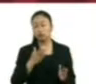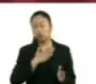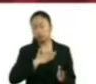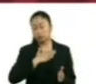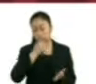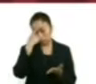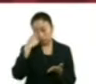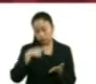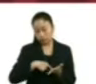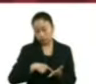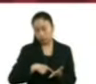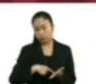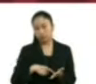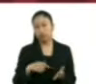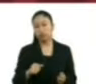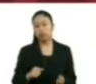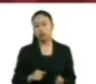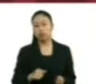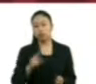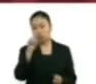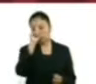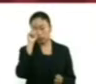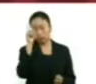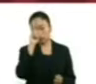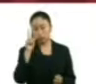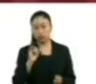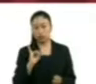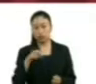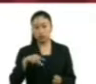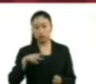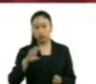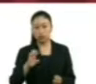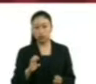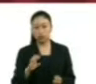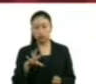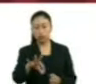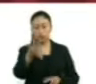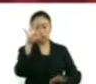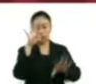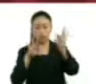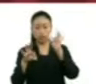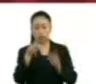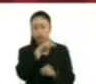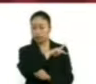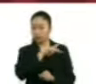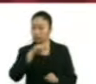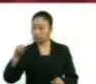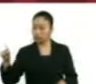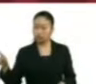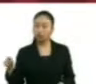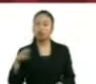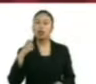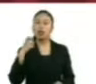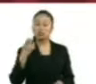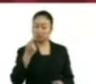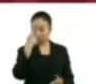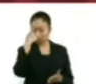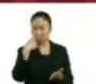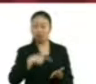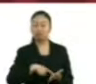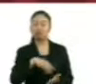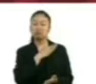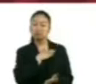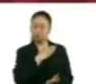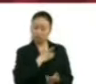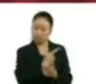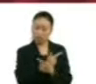parece bien que los consejeros electorales sean elegidos por voto del pueblo. Eso me parece que fortalece la democracia,